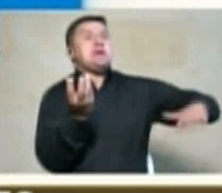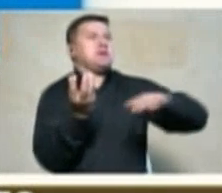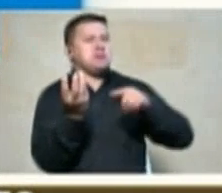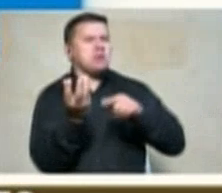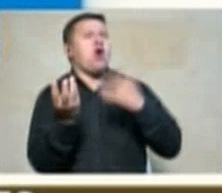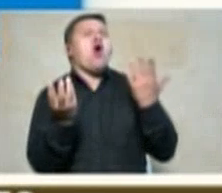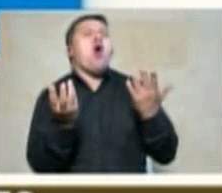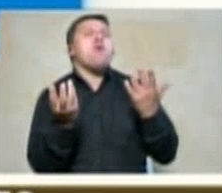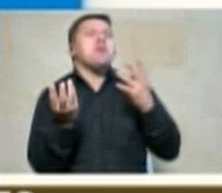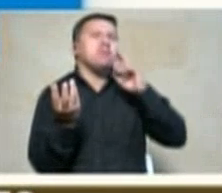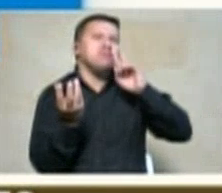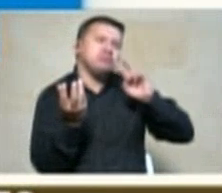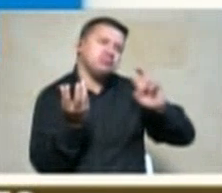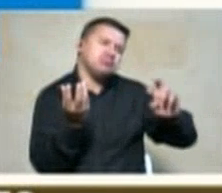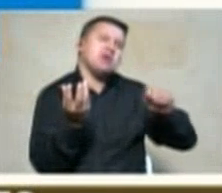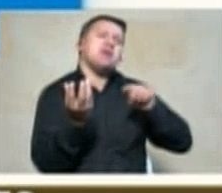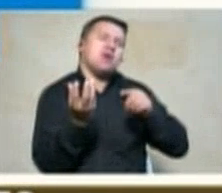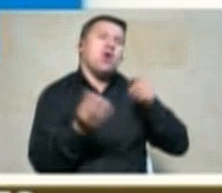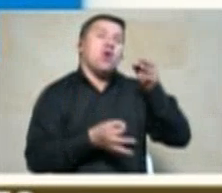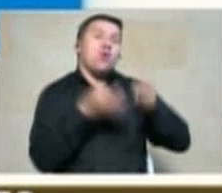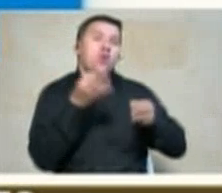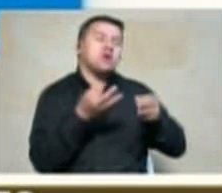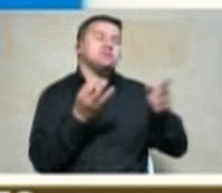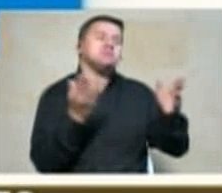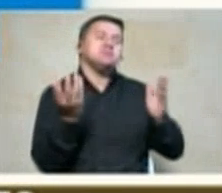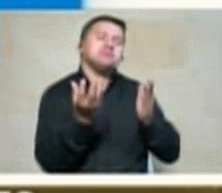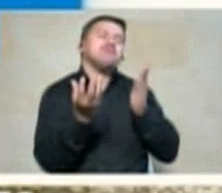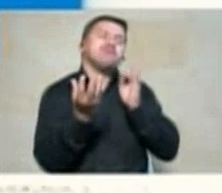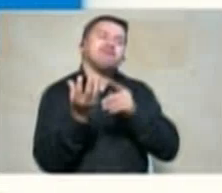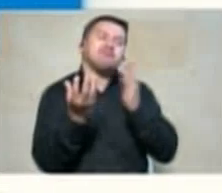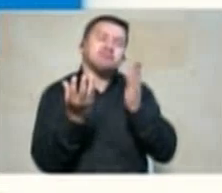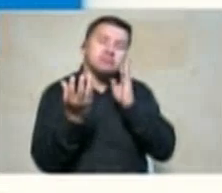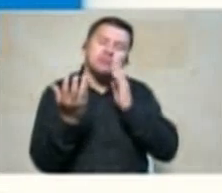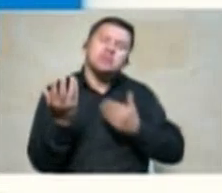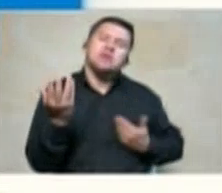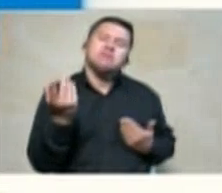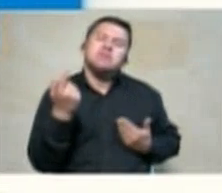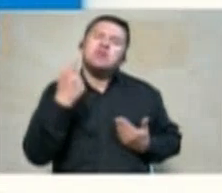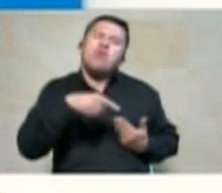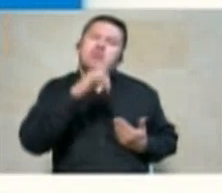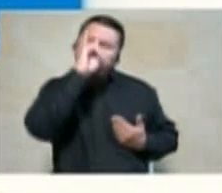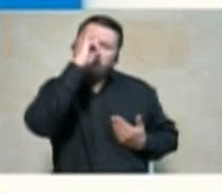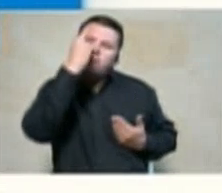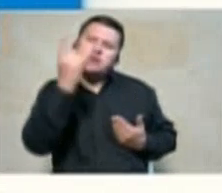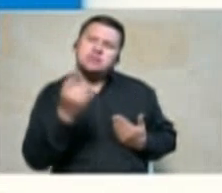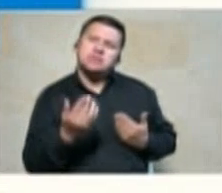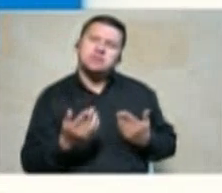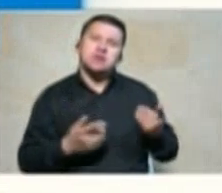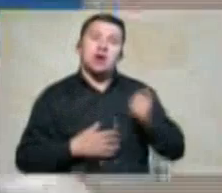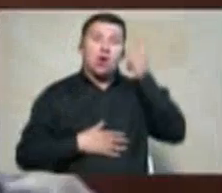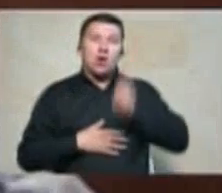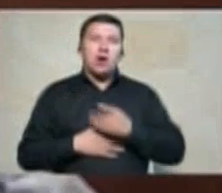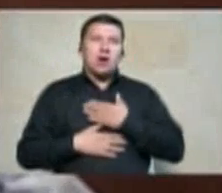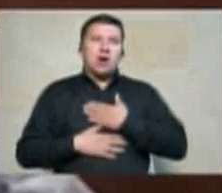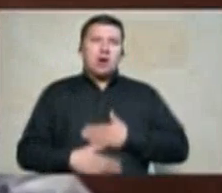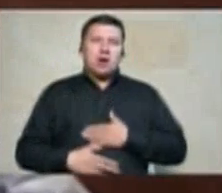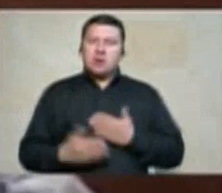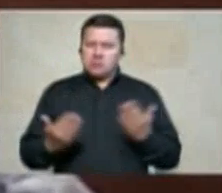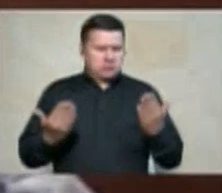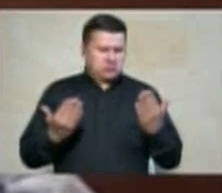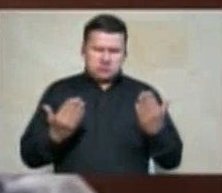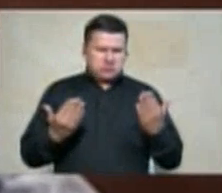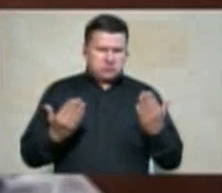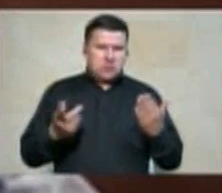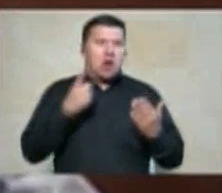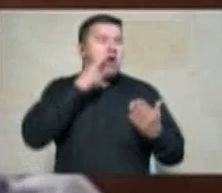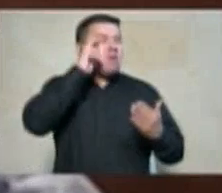entregarle al operador judicial elemento de juicio que le permita fallar con tranquilidad, porque allí tiene todo